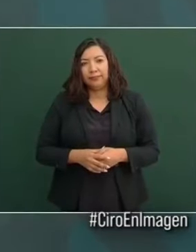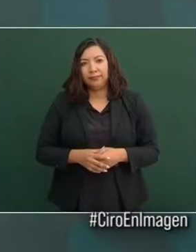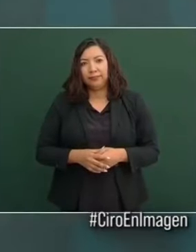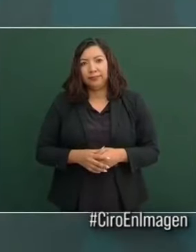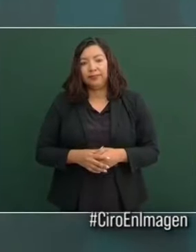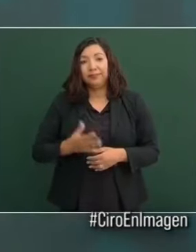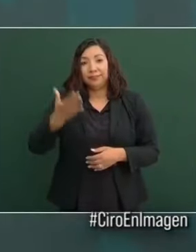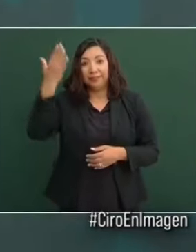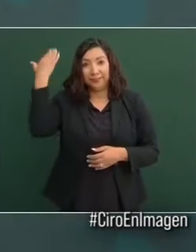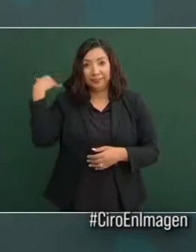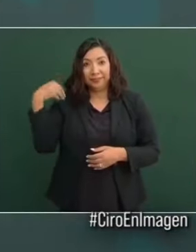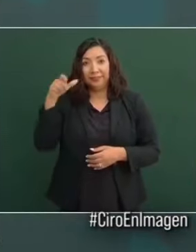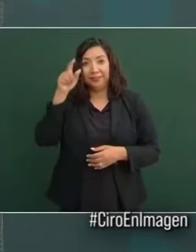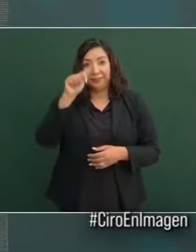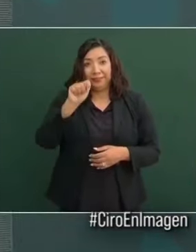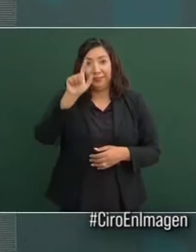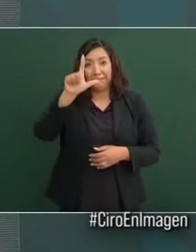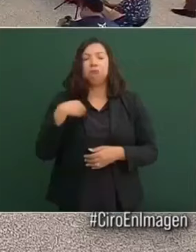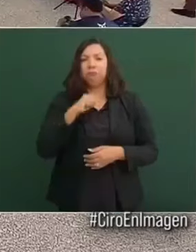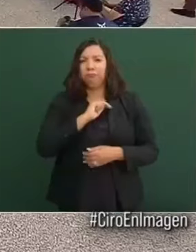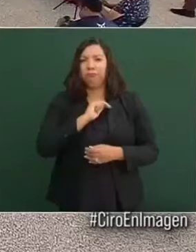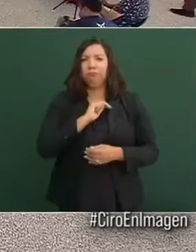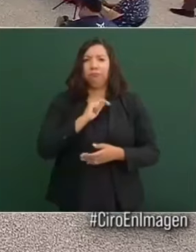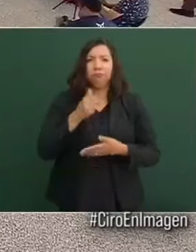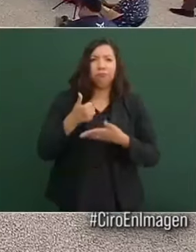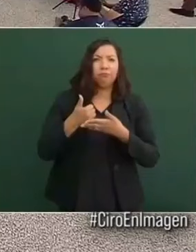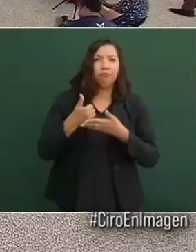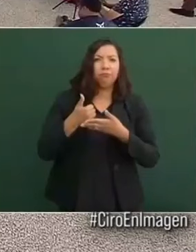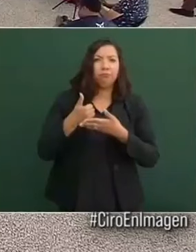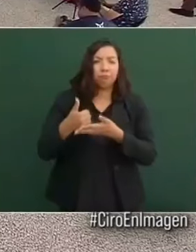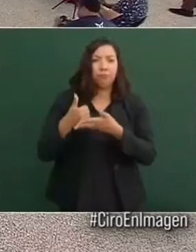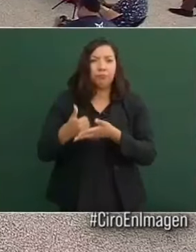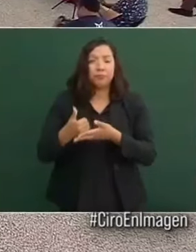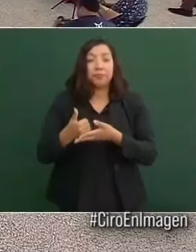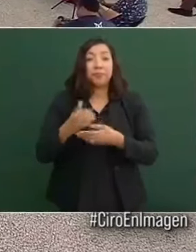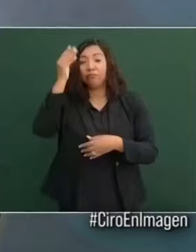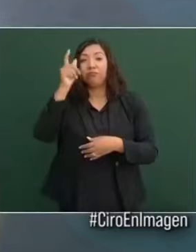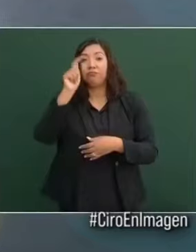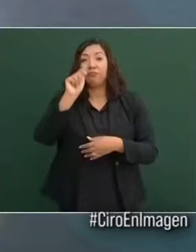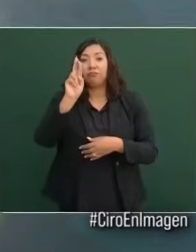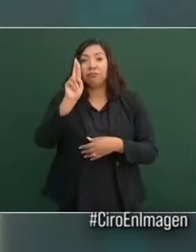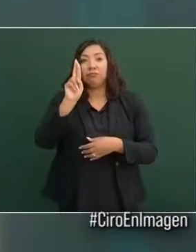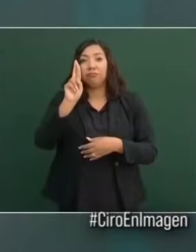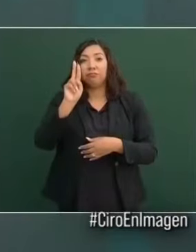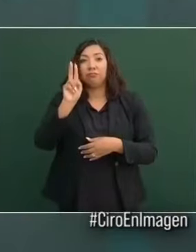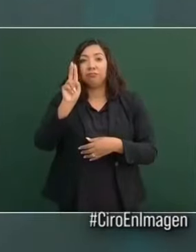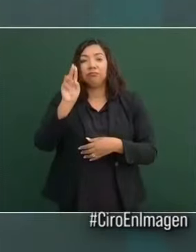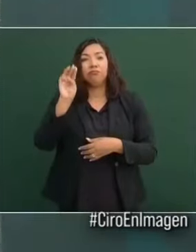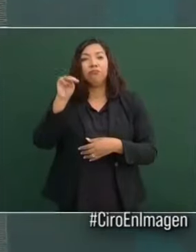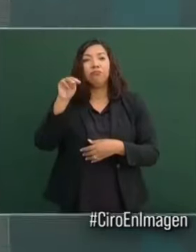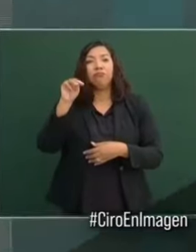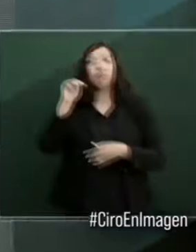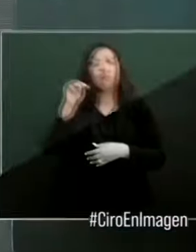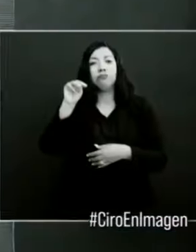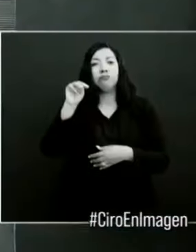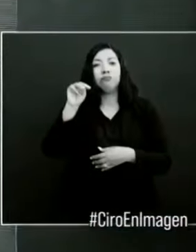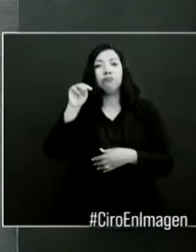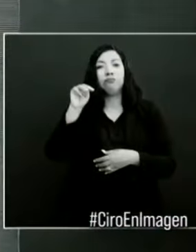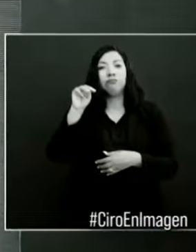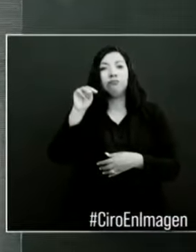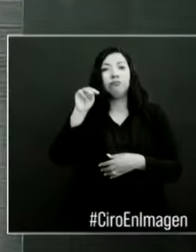participara en el Tratado de Libre Comercio, porque el presidente Trump no quería.